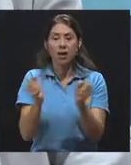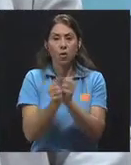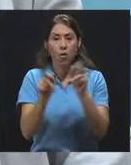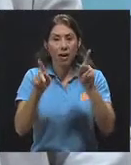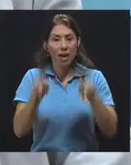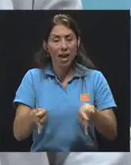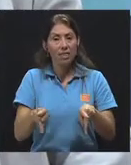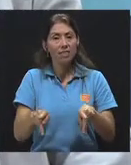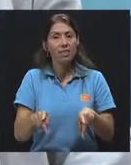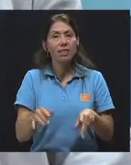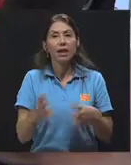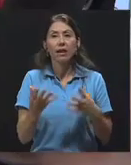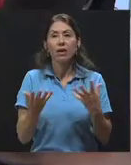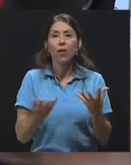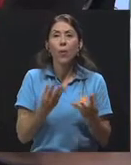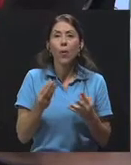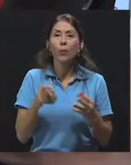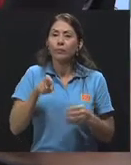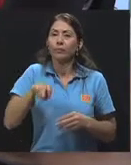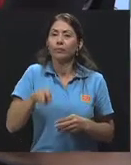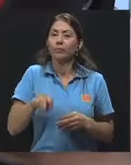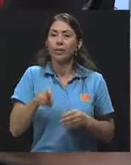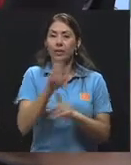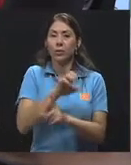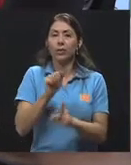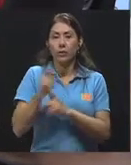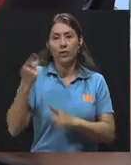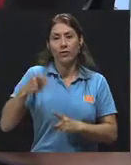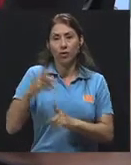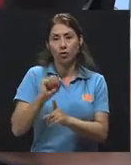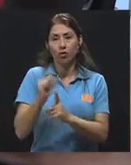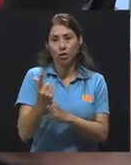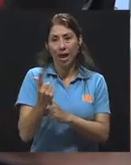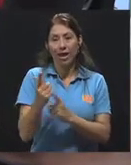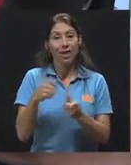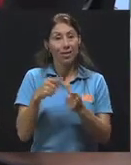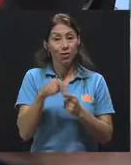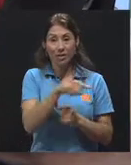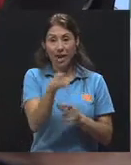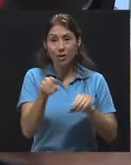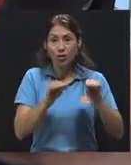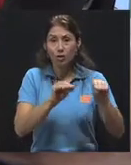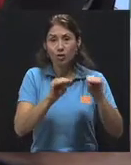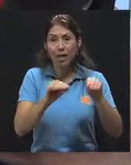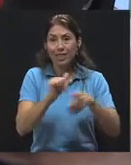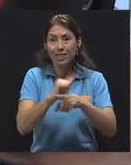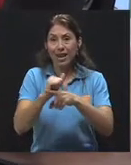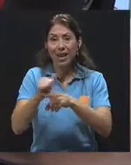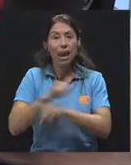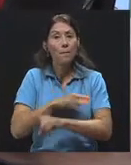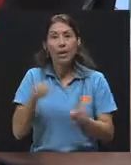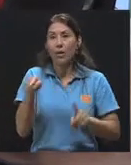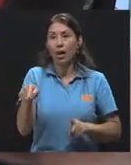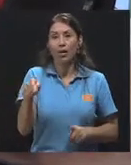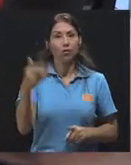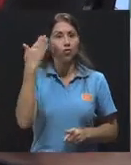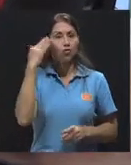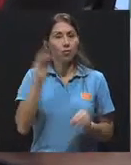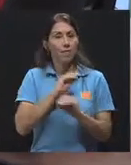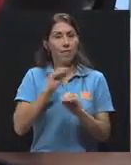digamos, en situación de riesgo social o así, que entonces los entrenan para que participen de esto, pero que vienen, digamos, como de cero. Hay posibilidad,